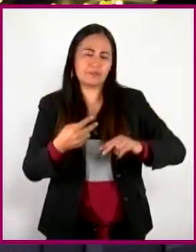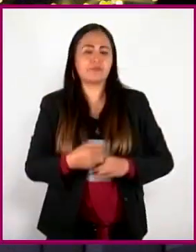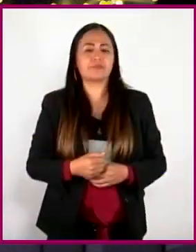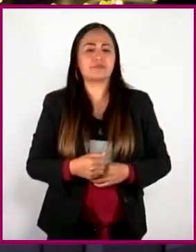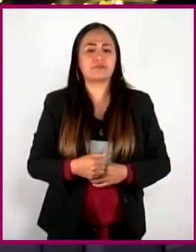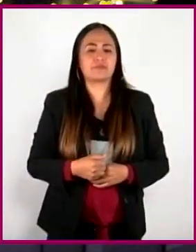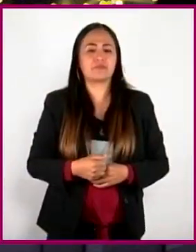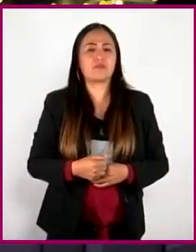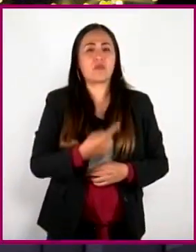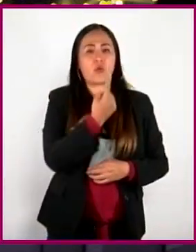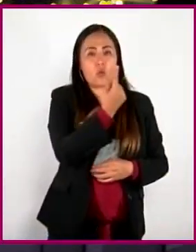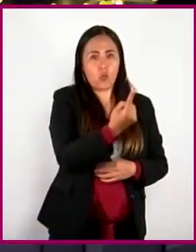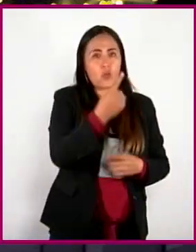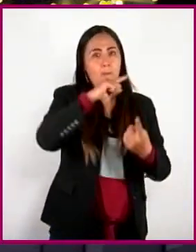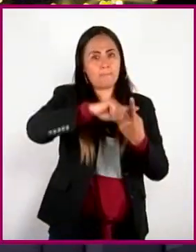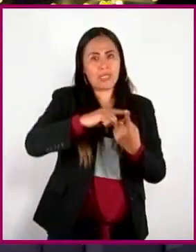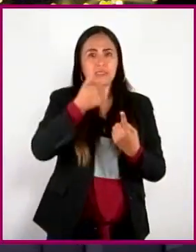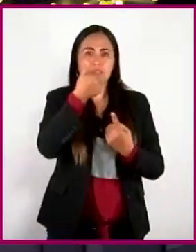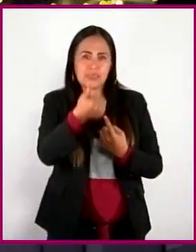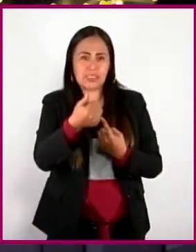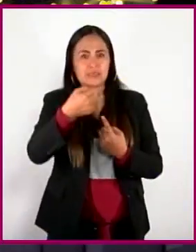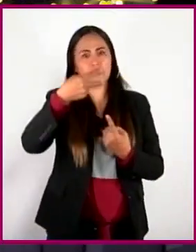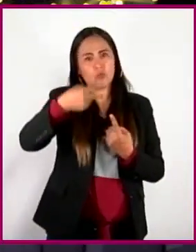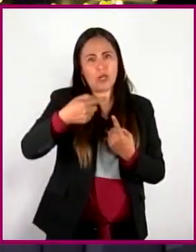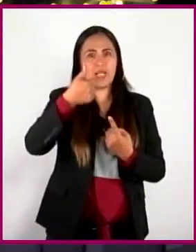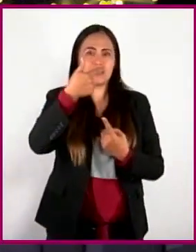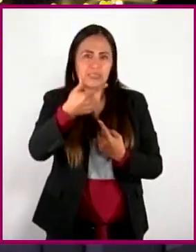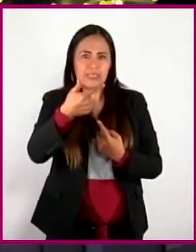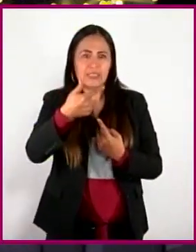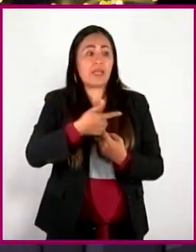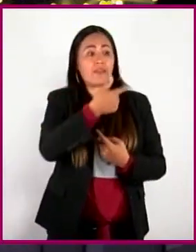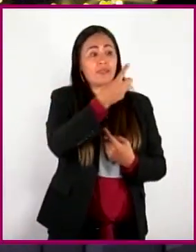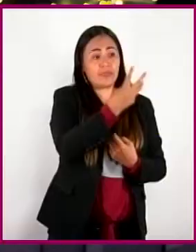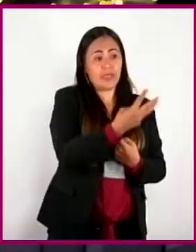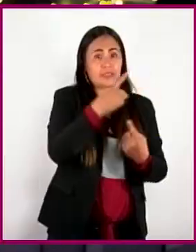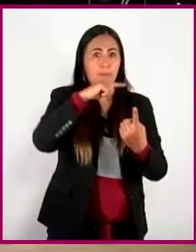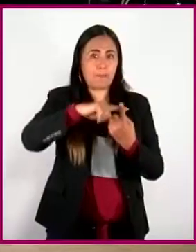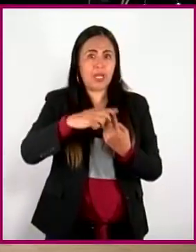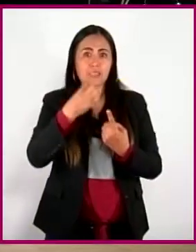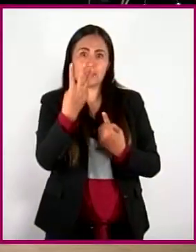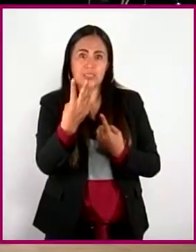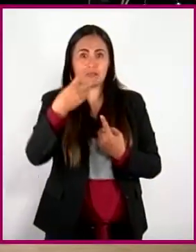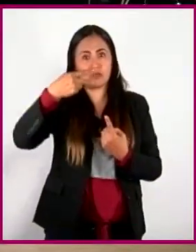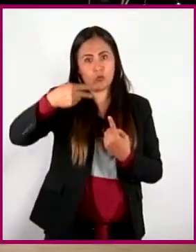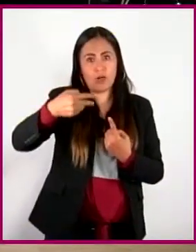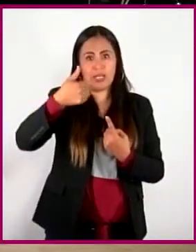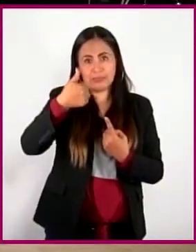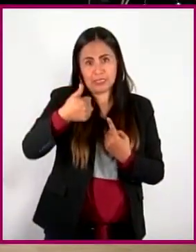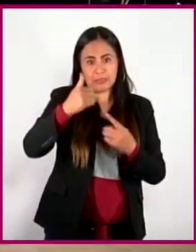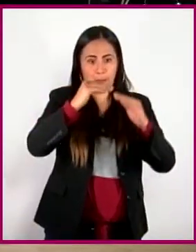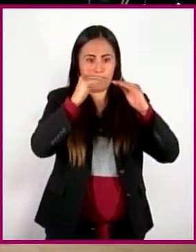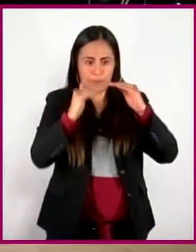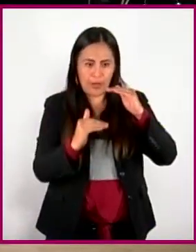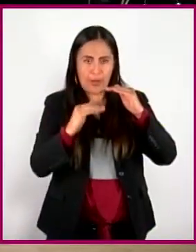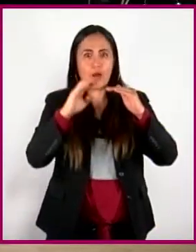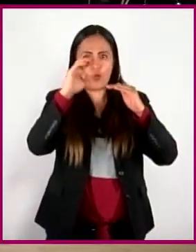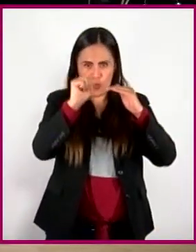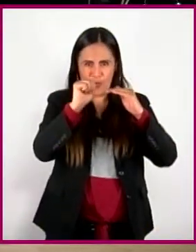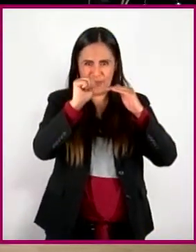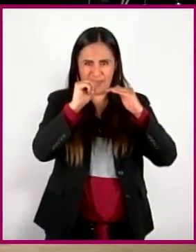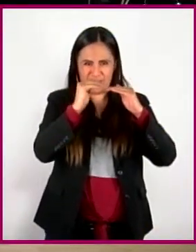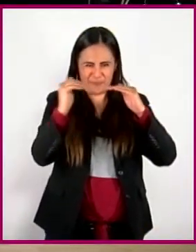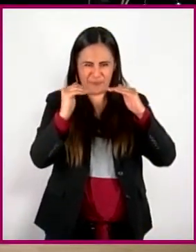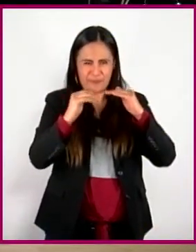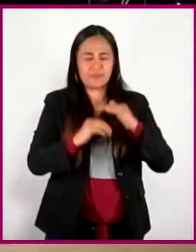correspondientes es 1 más 6 igual a 7 y 3 más 3 es igual a 6, que son menores a 9 y en este